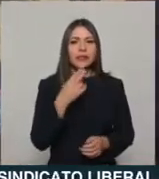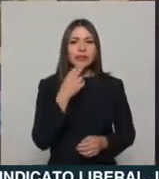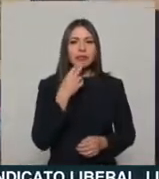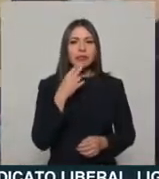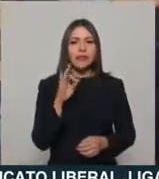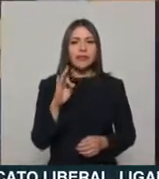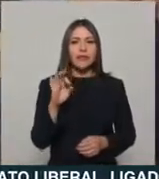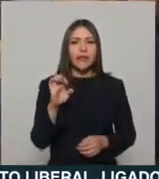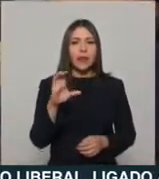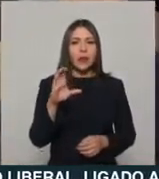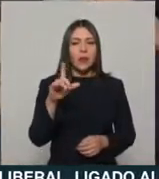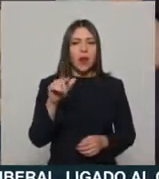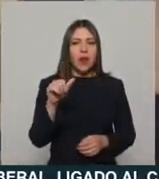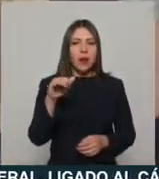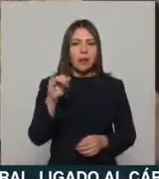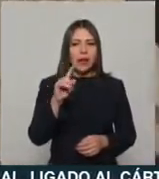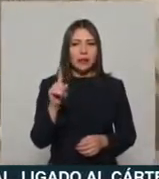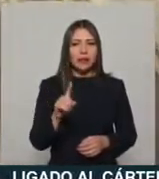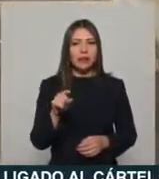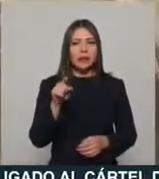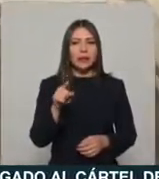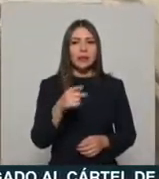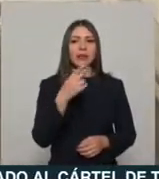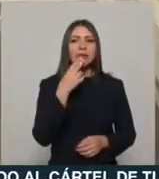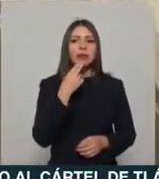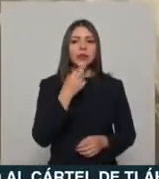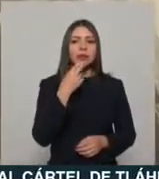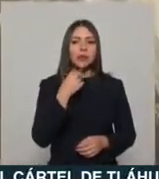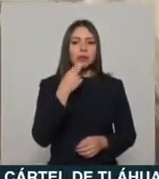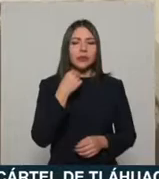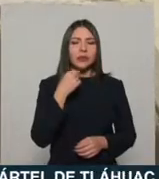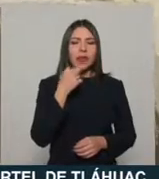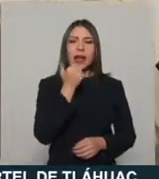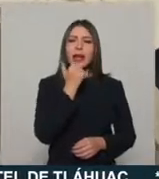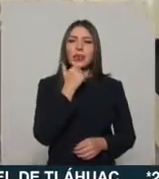fécula de maíz y el endulzante Splenda.